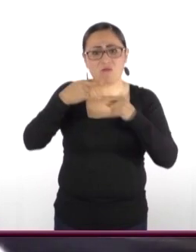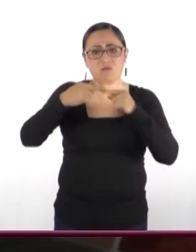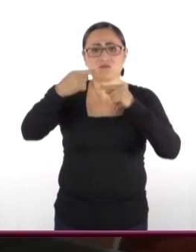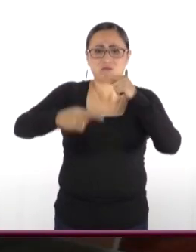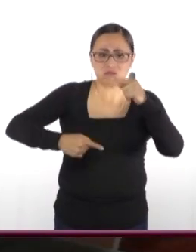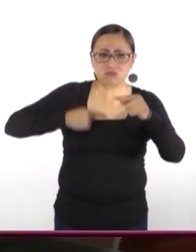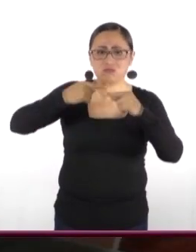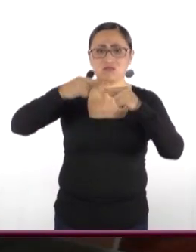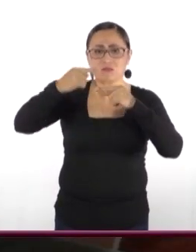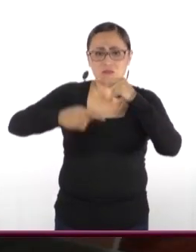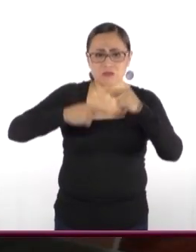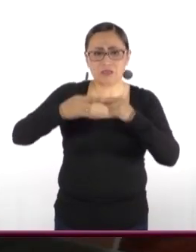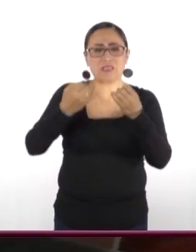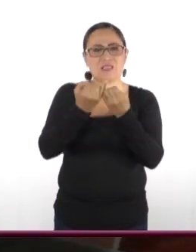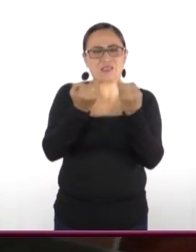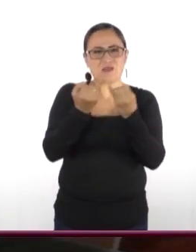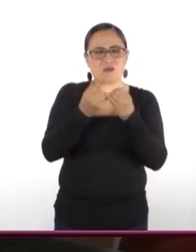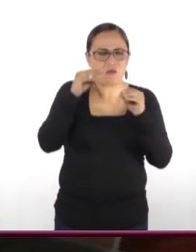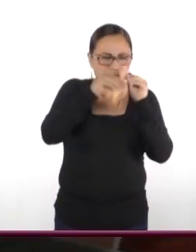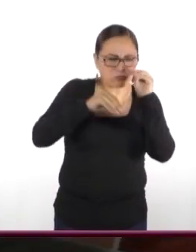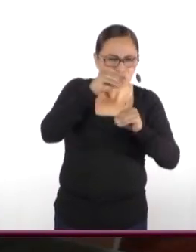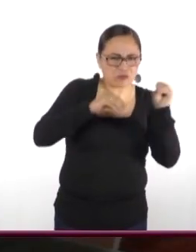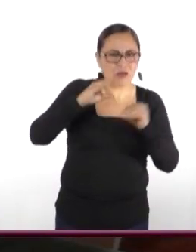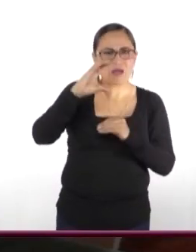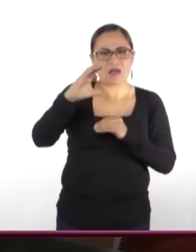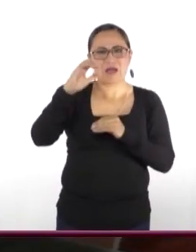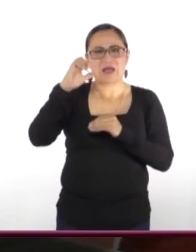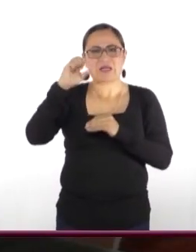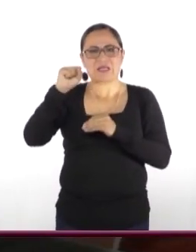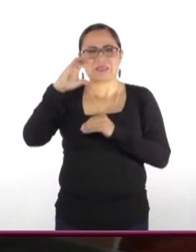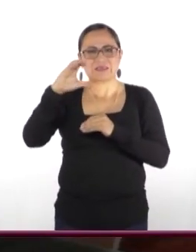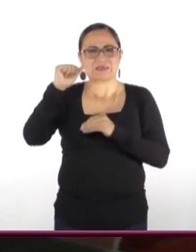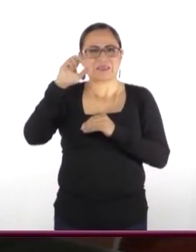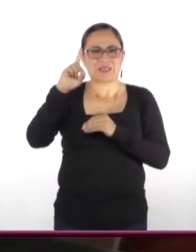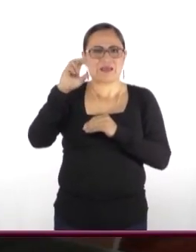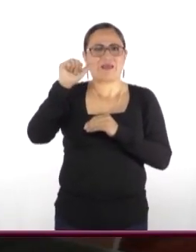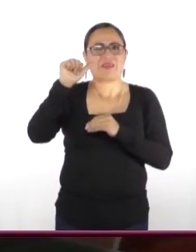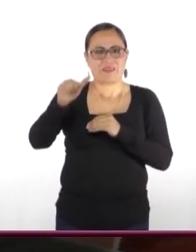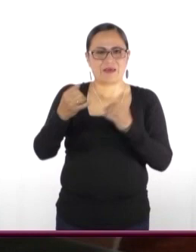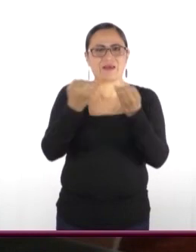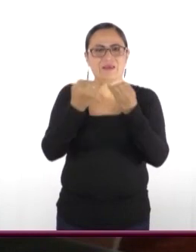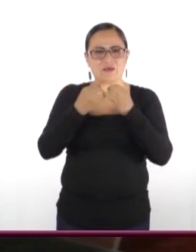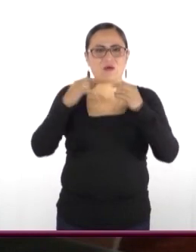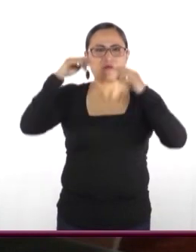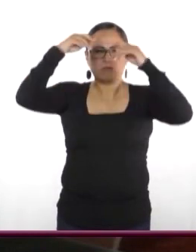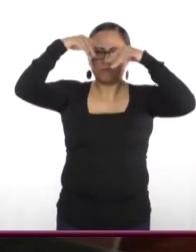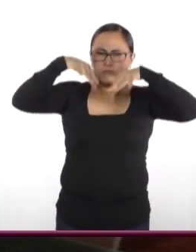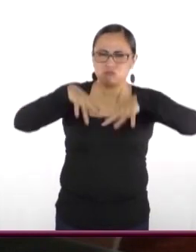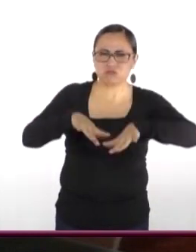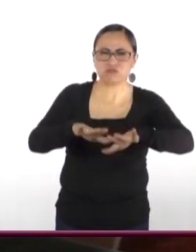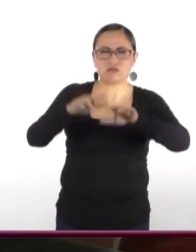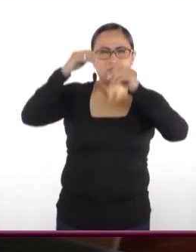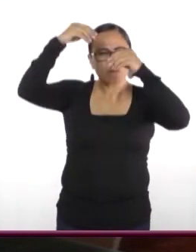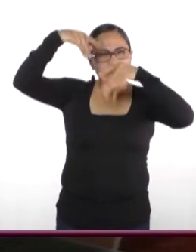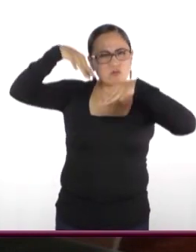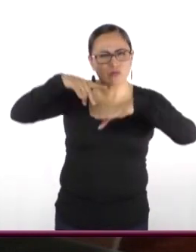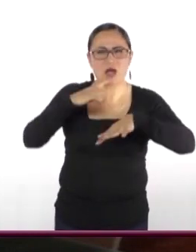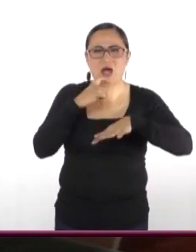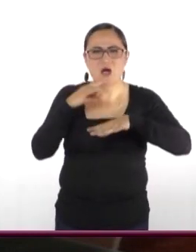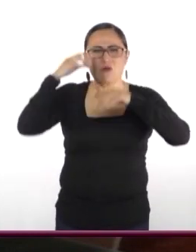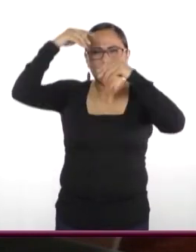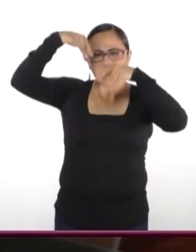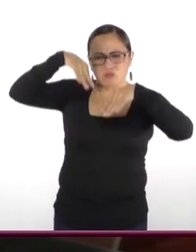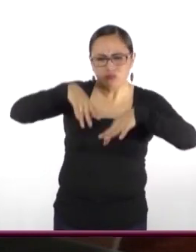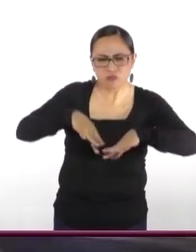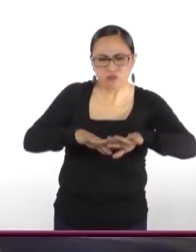perpetuo. Y también está una obra muy famosa de él que se llama La Cascada, donde una cascada fluye y también cierra un ciclo